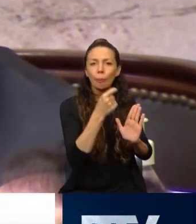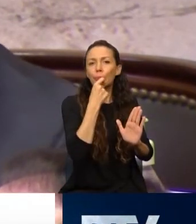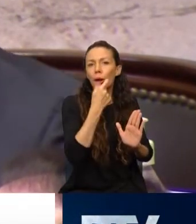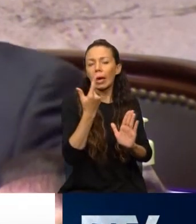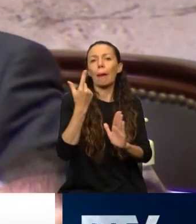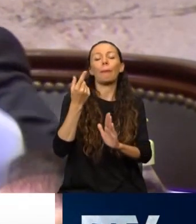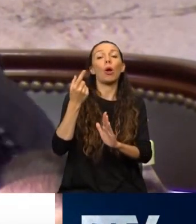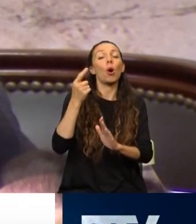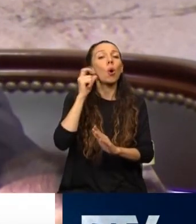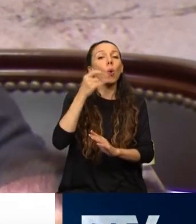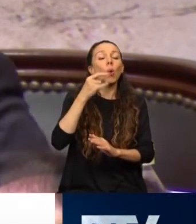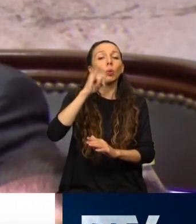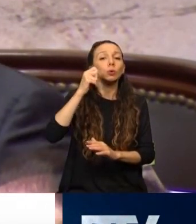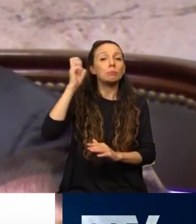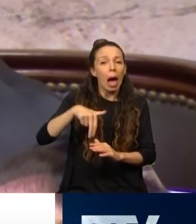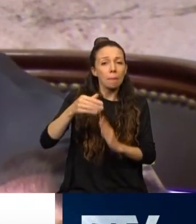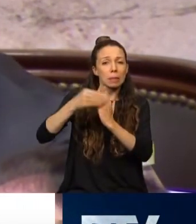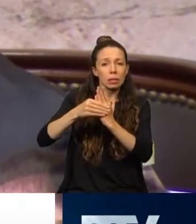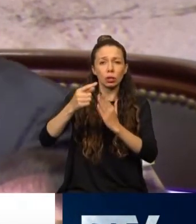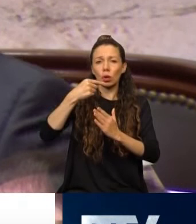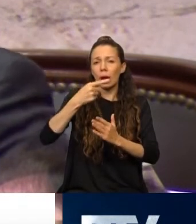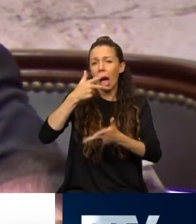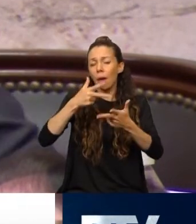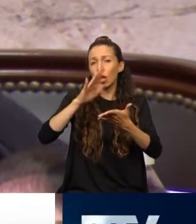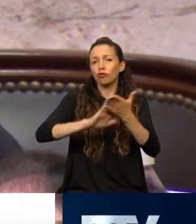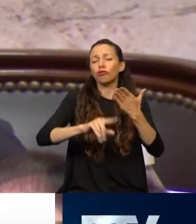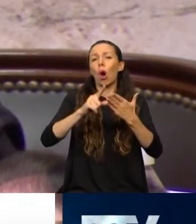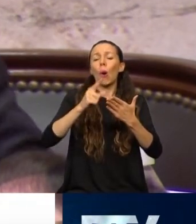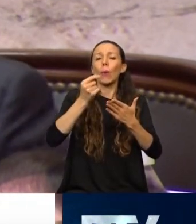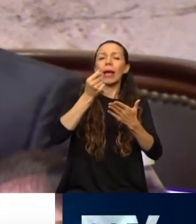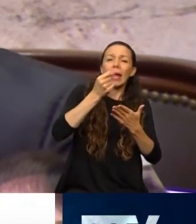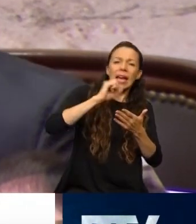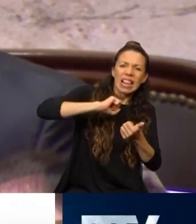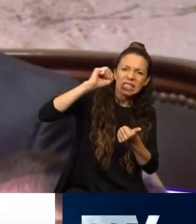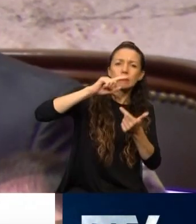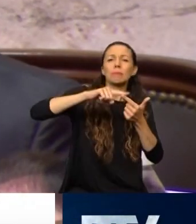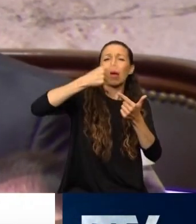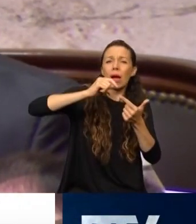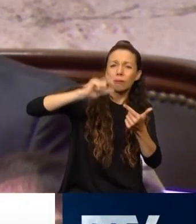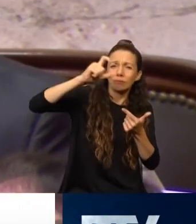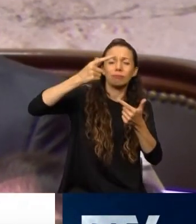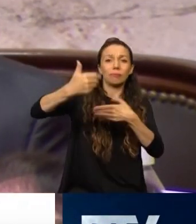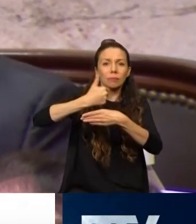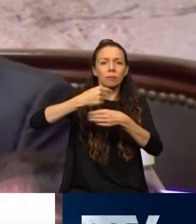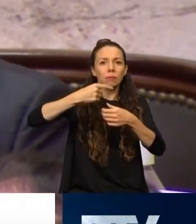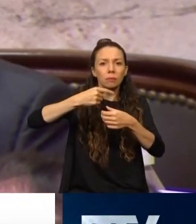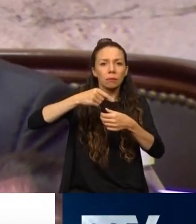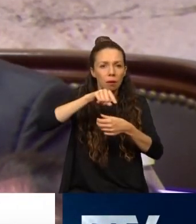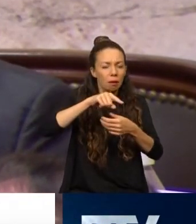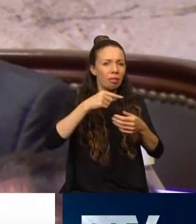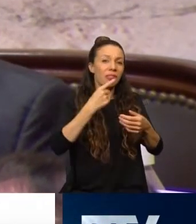ministro Guzmán en cuanto a superávit primario, tasa de crecimiento, relación deuda-producto, aun cuando tomara la de